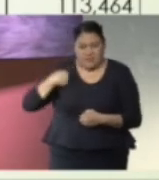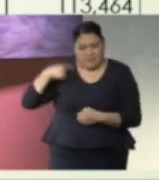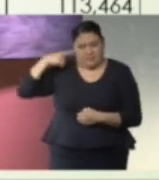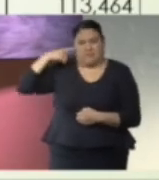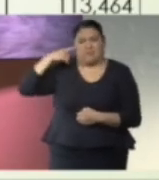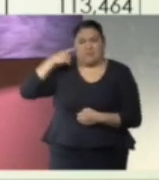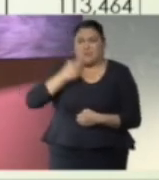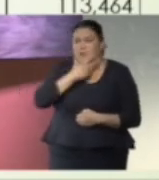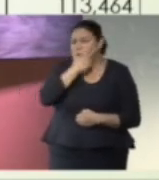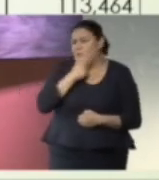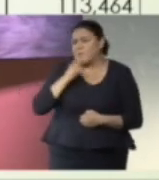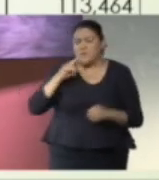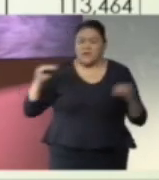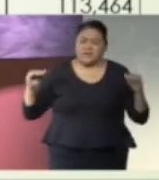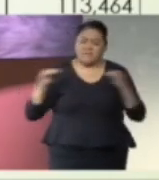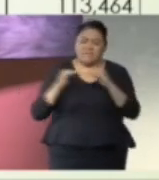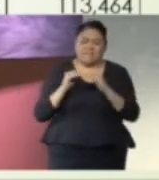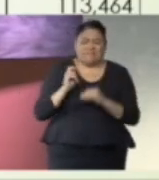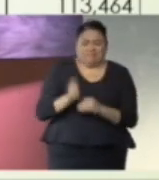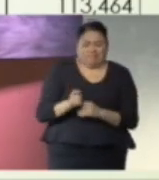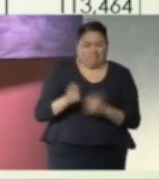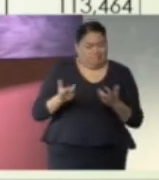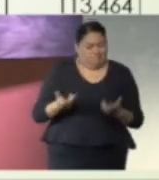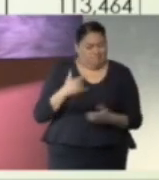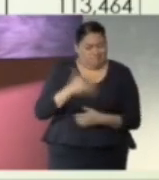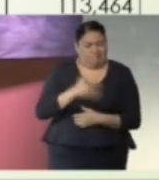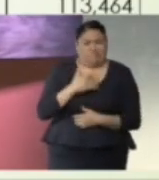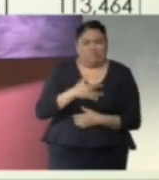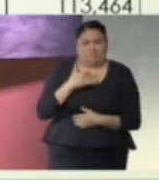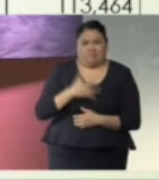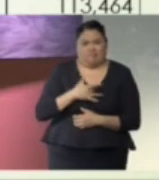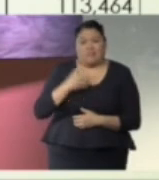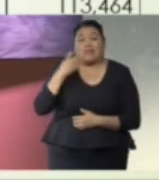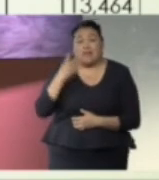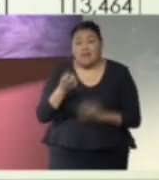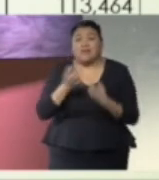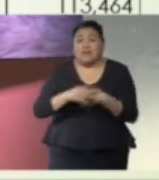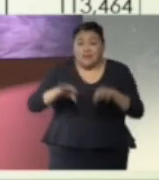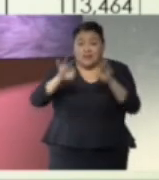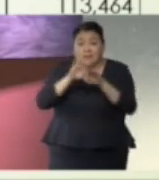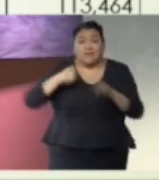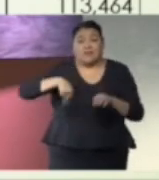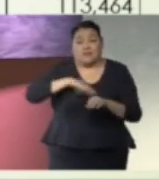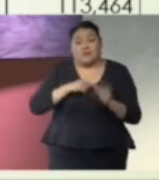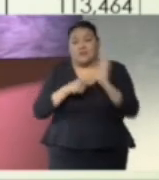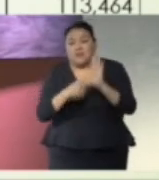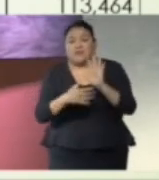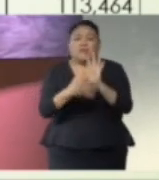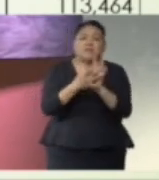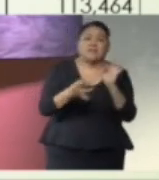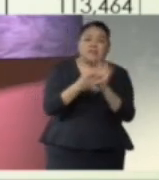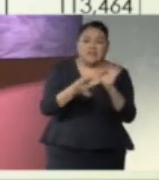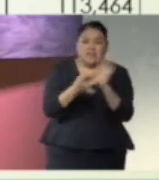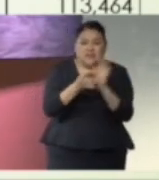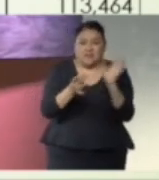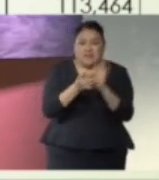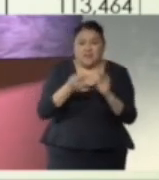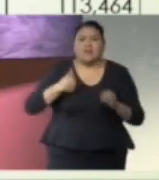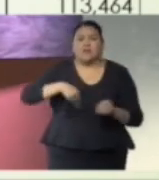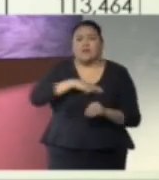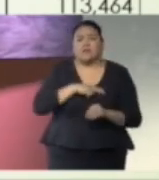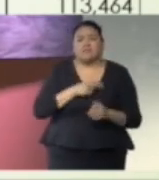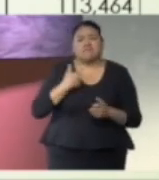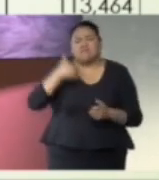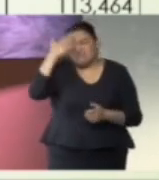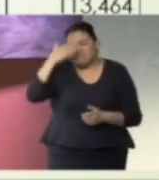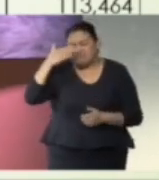de género que está significando. Sí. Creo que ahí es en donde tenemos que estar pensando, en que no tenemos por qué pensar que la